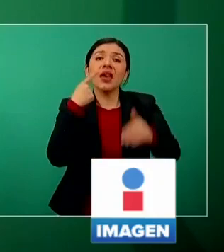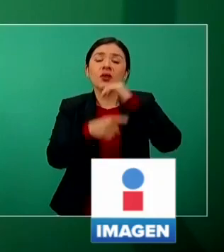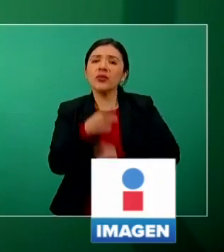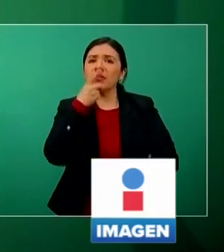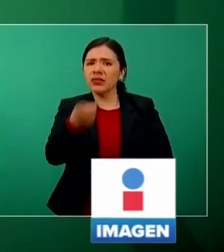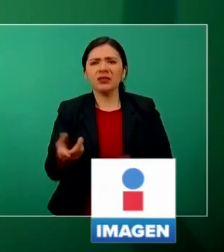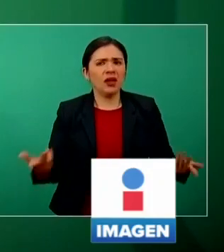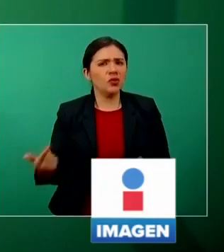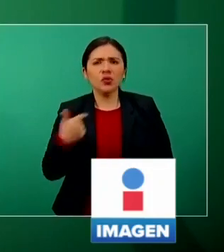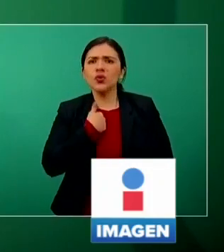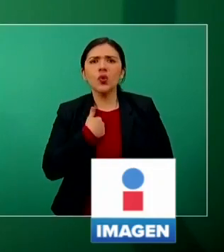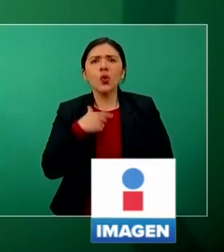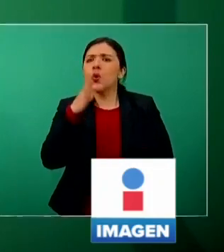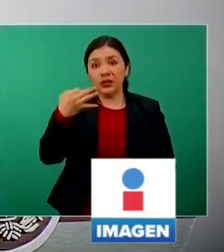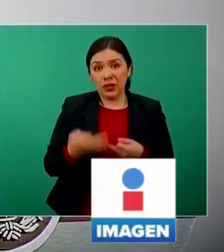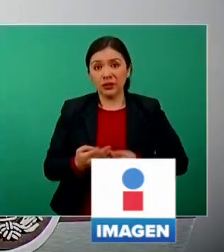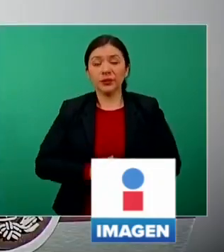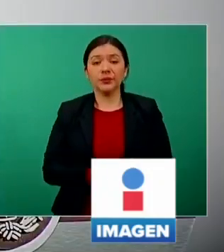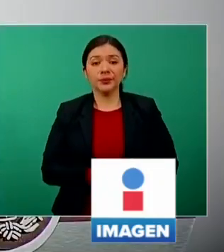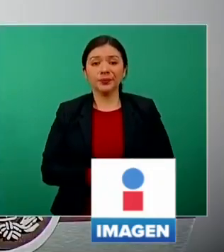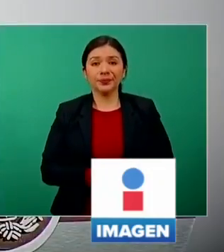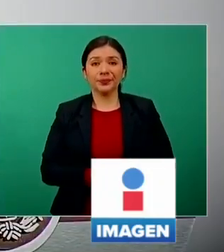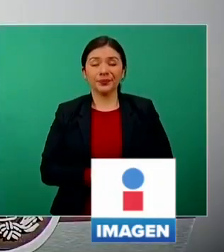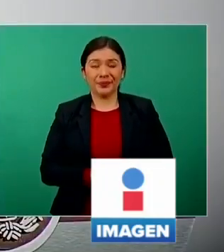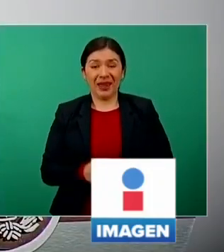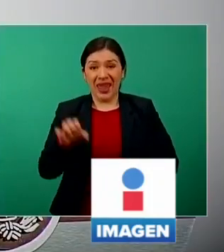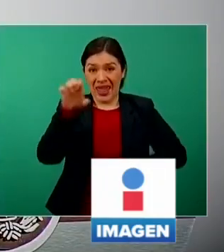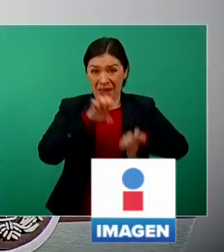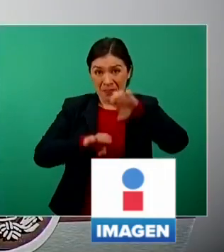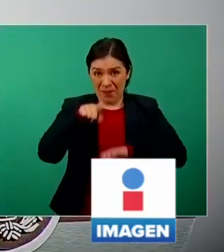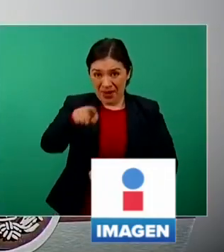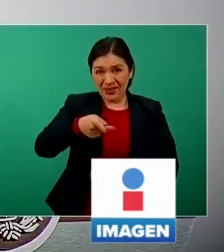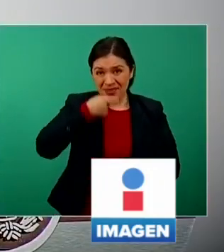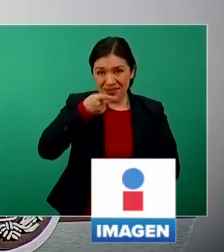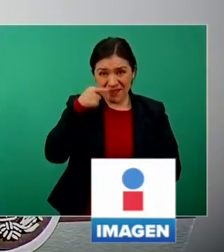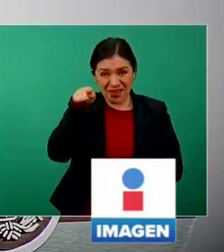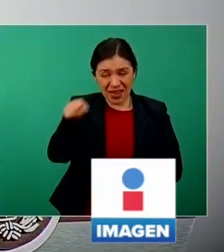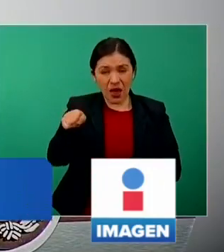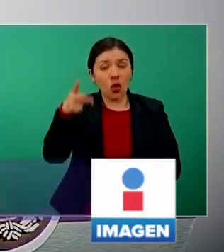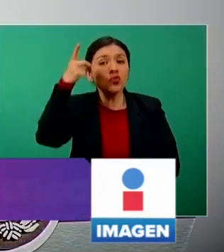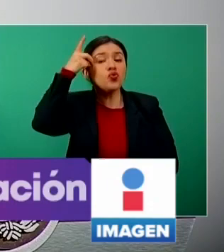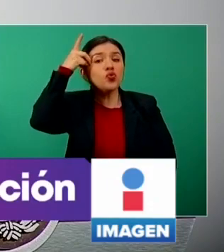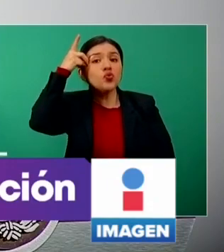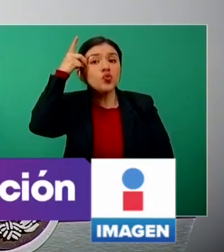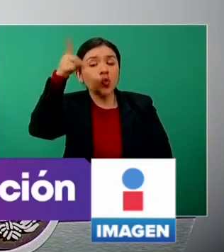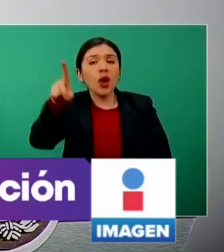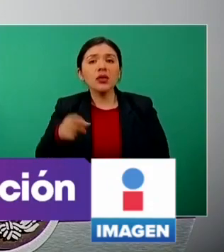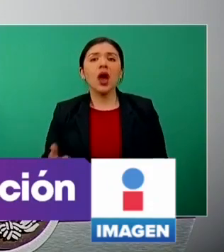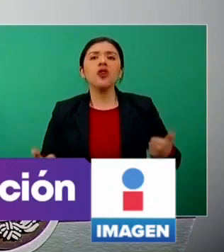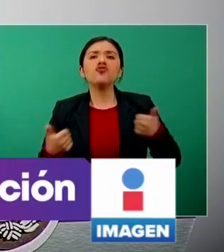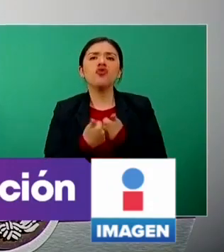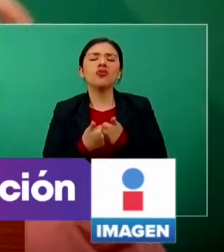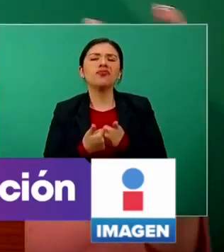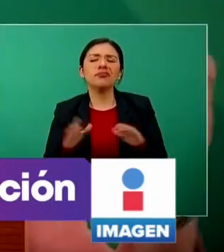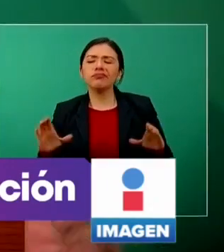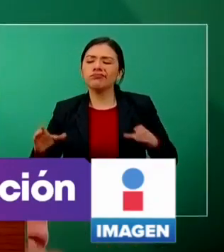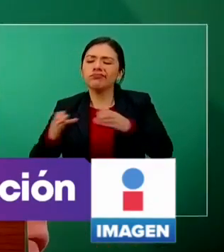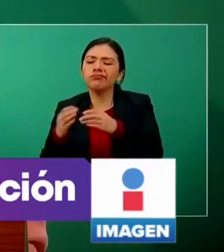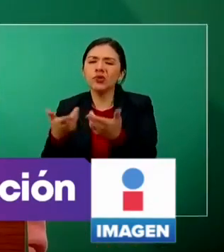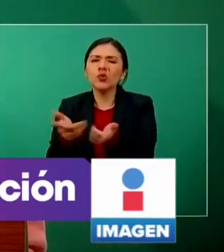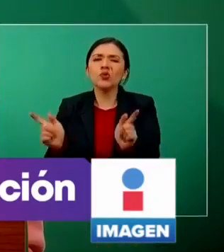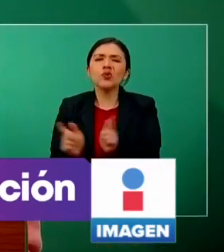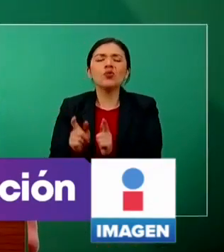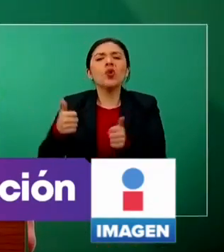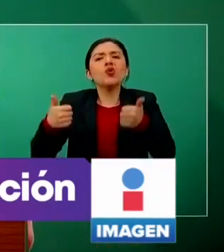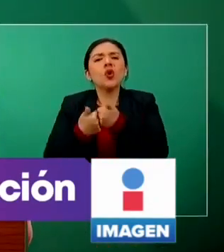no tienen acceso al gas. De acuerdo con lo expresado el pasado 28 de diciembre en la conferencia de prensa matutina, la secretaria de